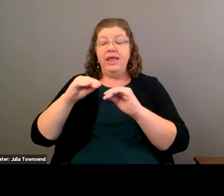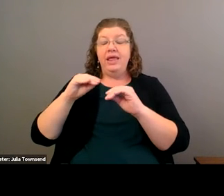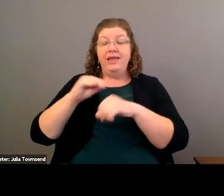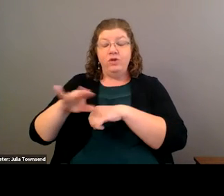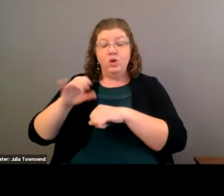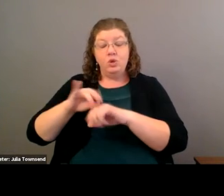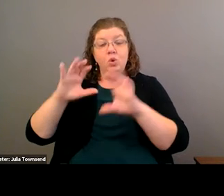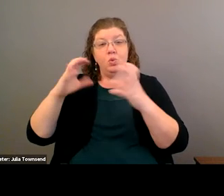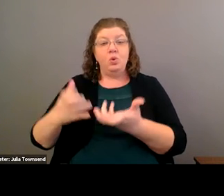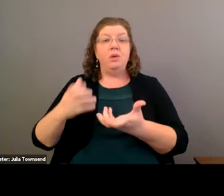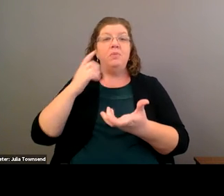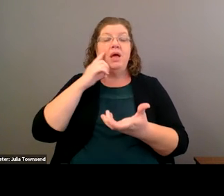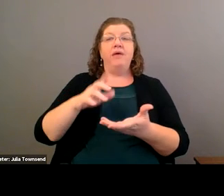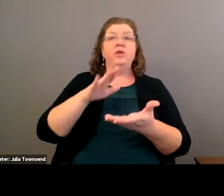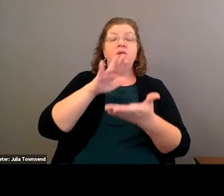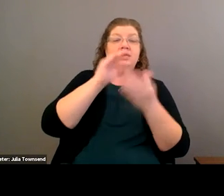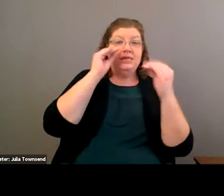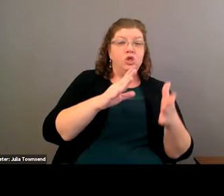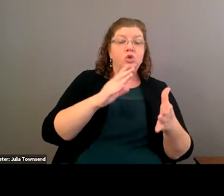COVID.